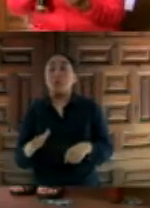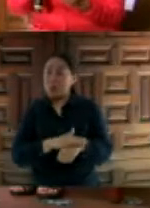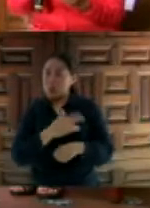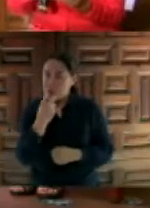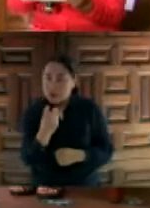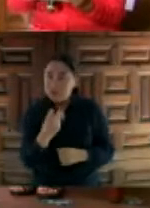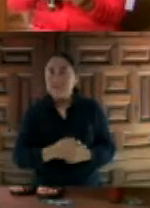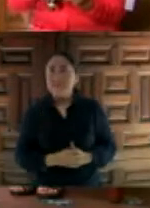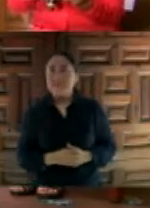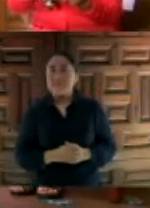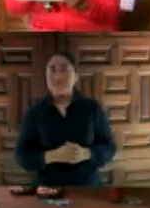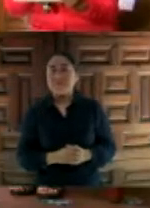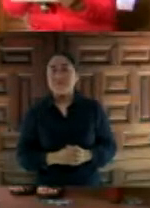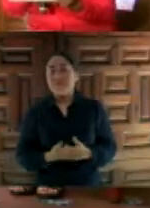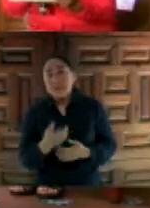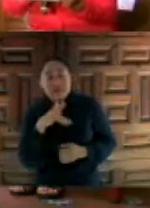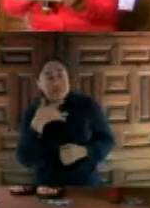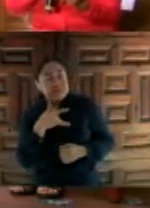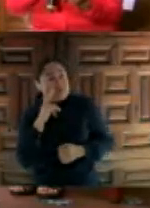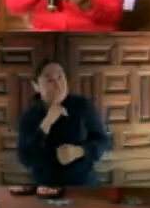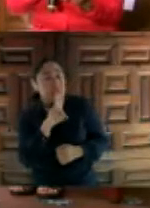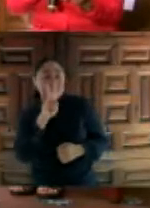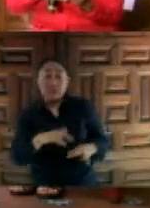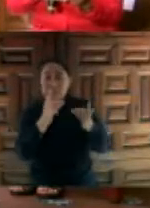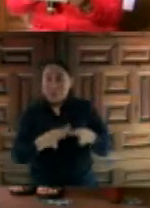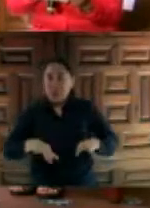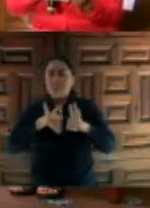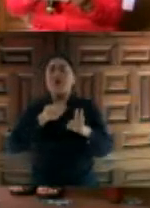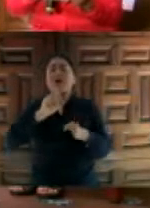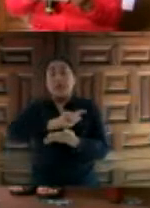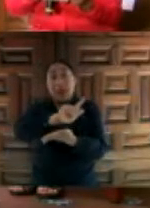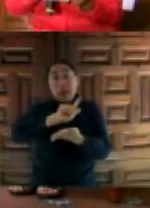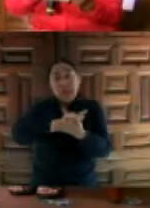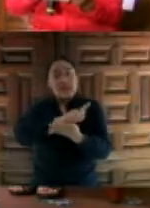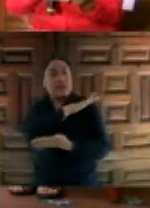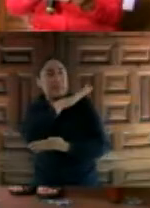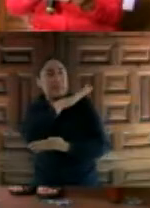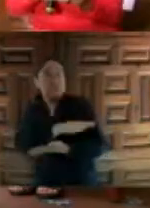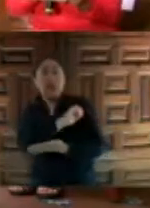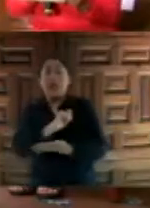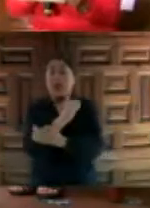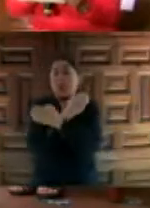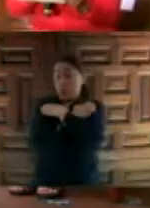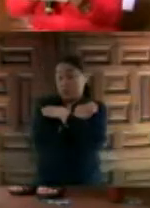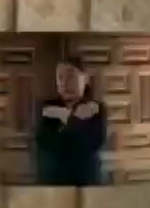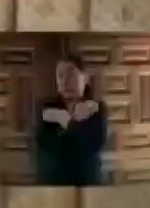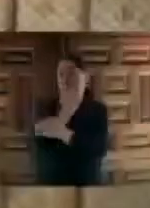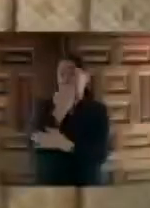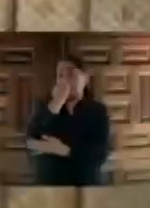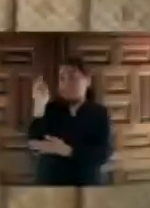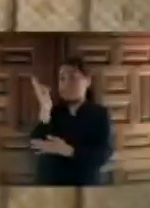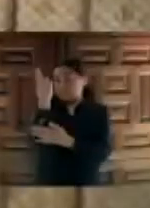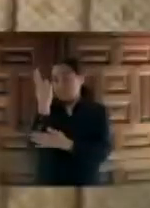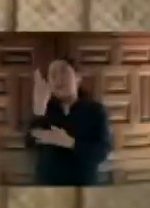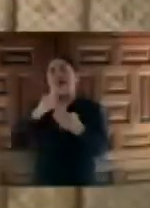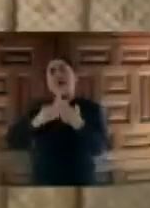ello que se considera muy importante que la ley General de Educación Superior llena un vacío legal que